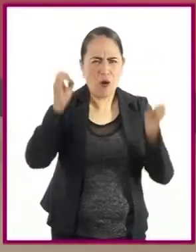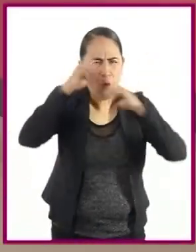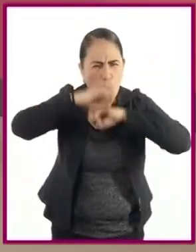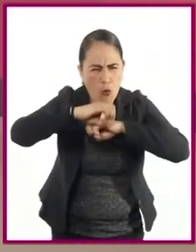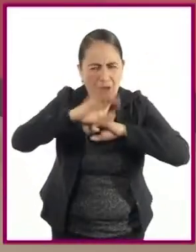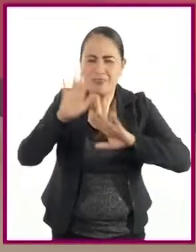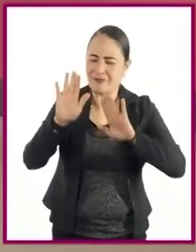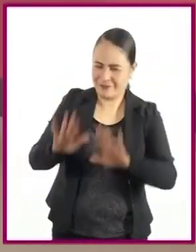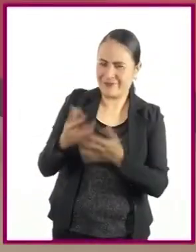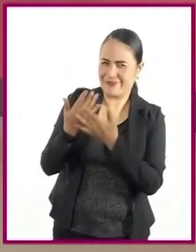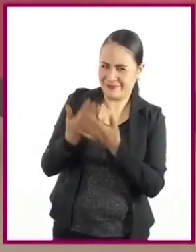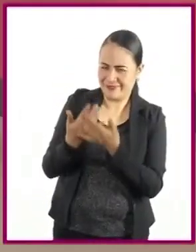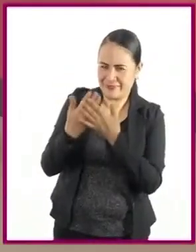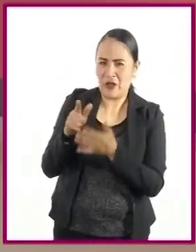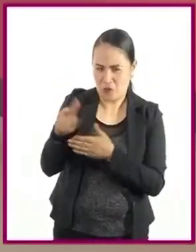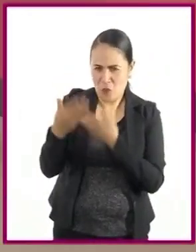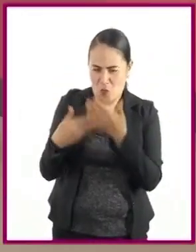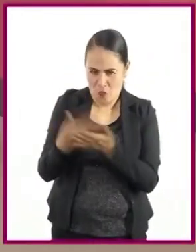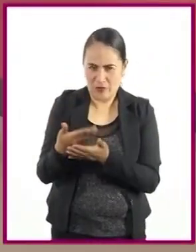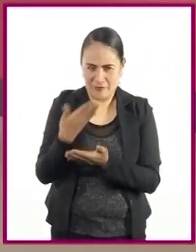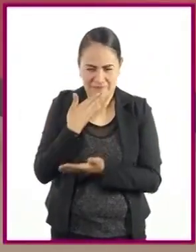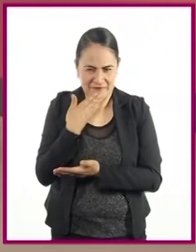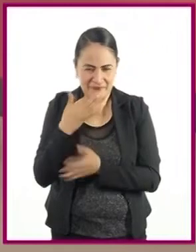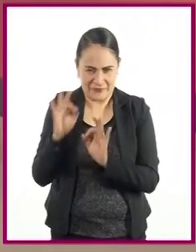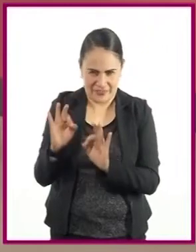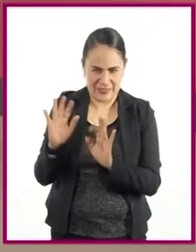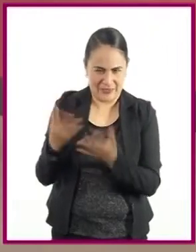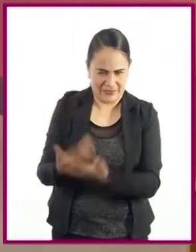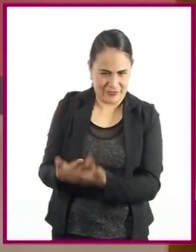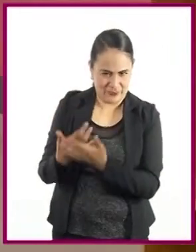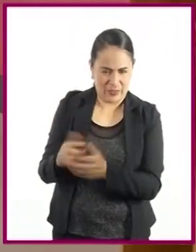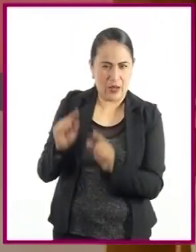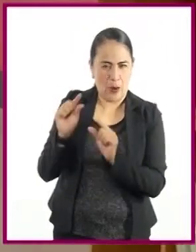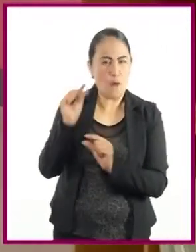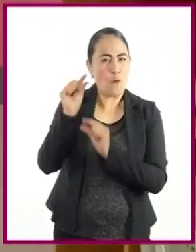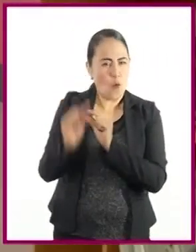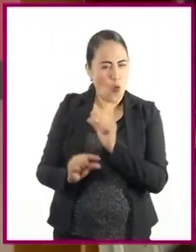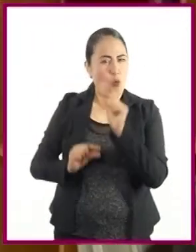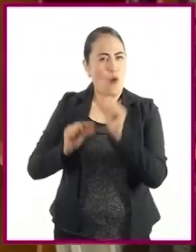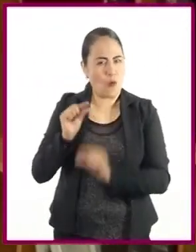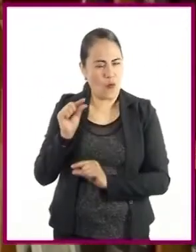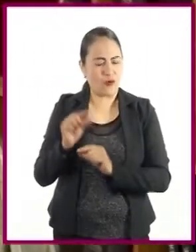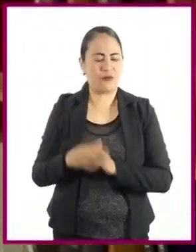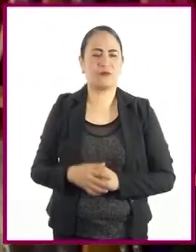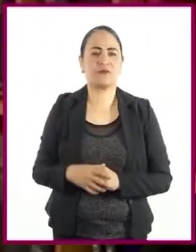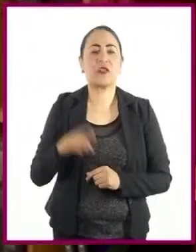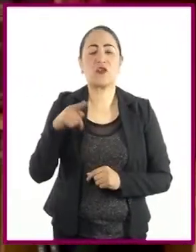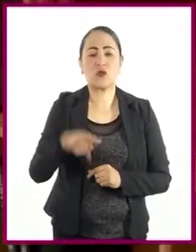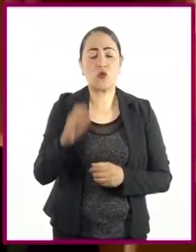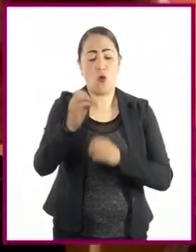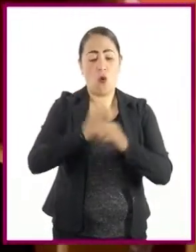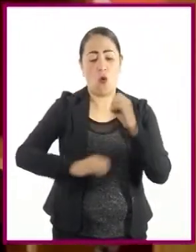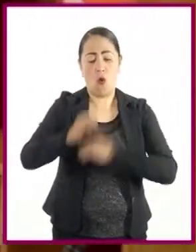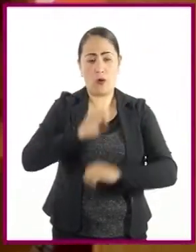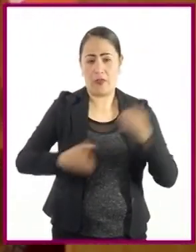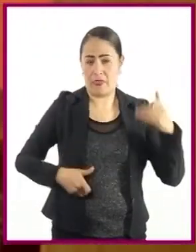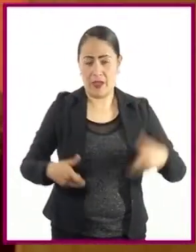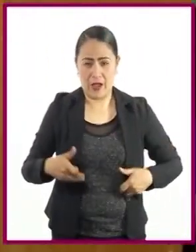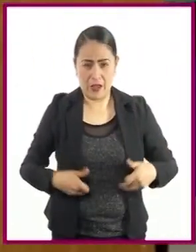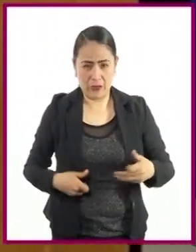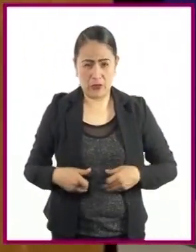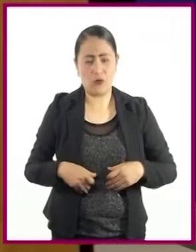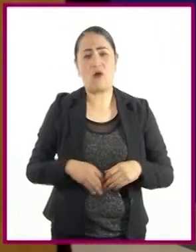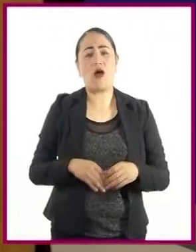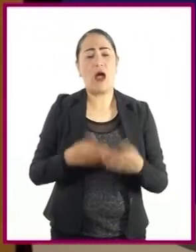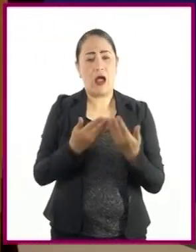Espera. Me agrada tu propuesta, pero hay que dar un paso a la vez. Antes de planear la puesta en escena, las personas